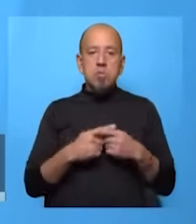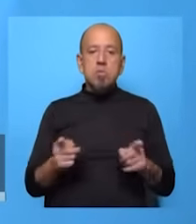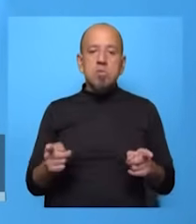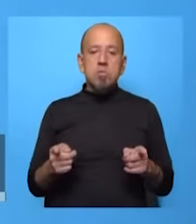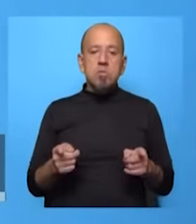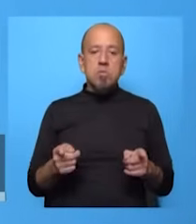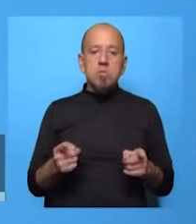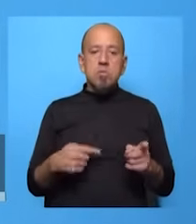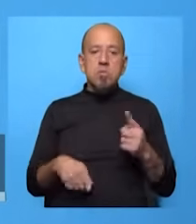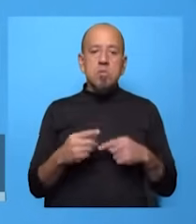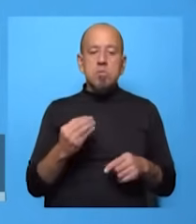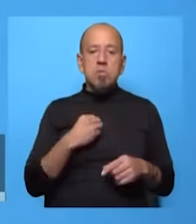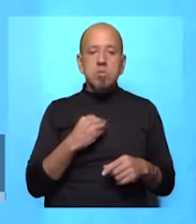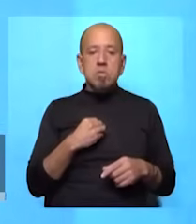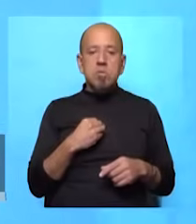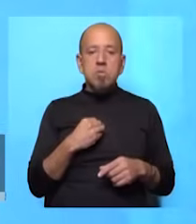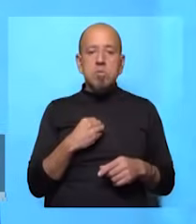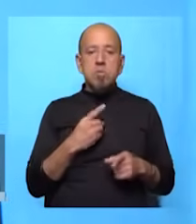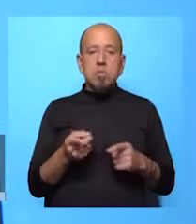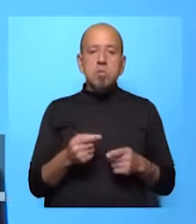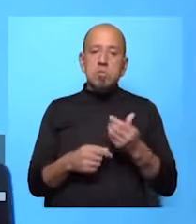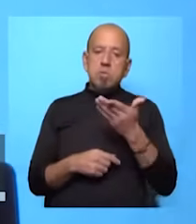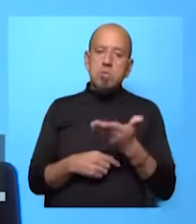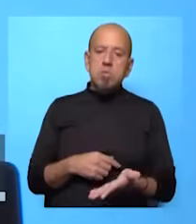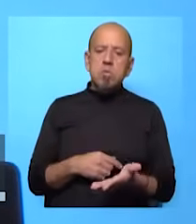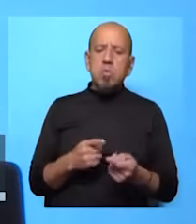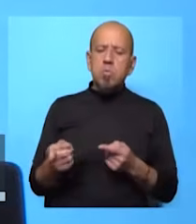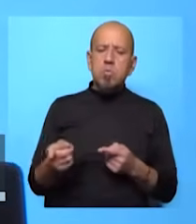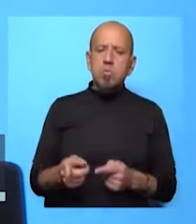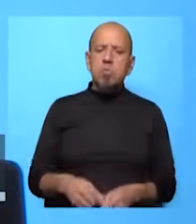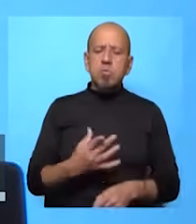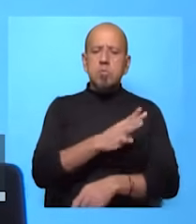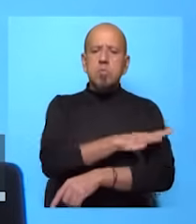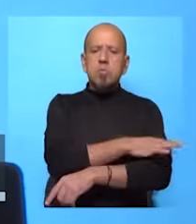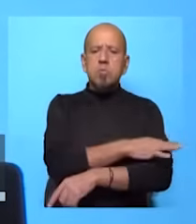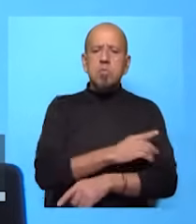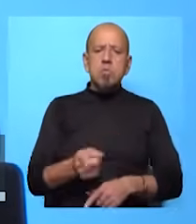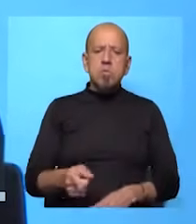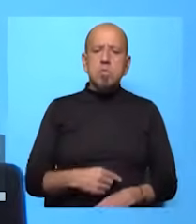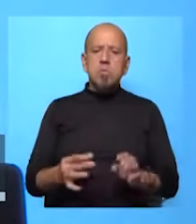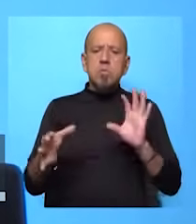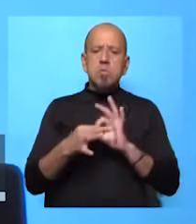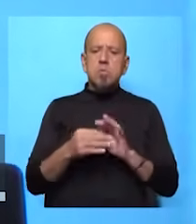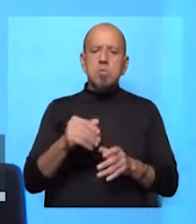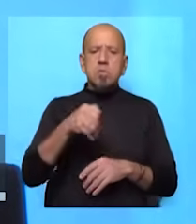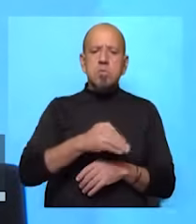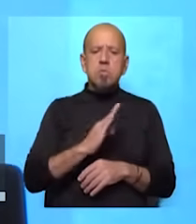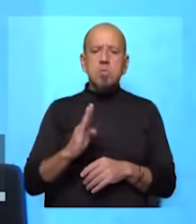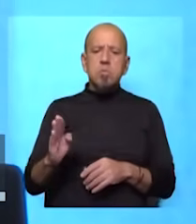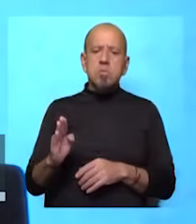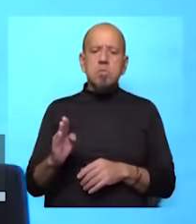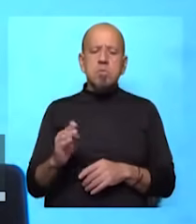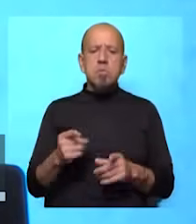acompañarán por la confianza ahora esa actitud No eso que destacas de ors eso de tender puentes llevó mpp se fuera un poco más al